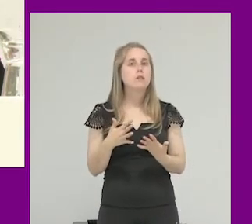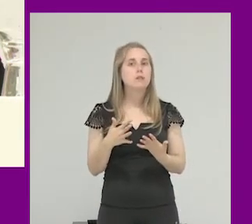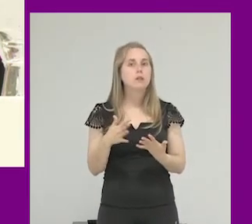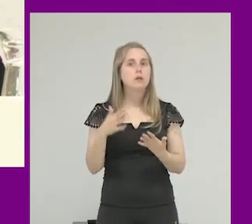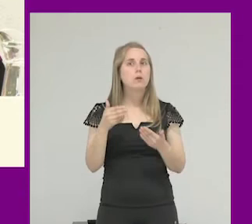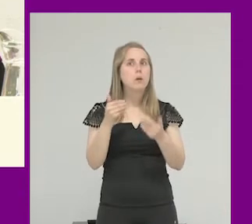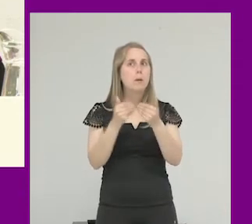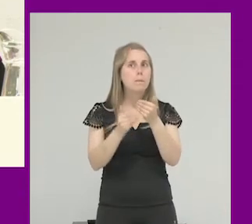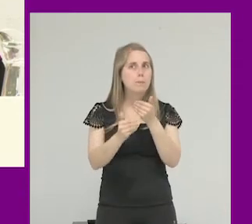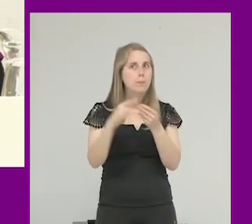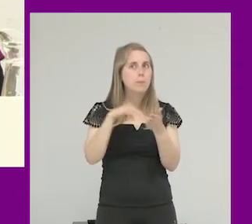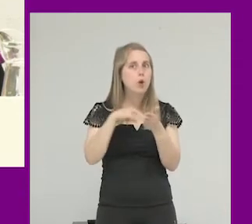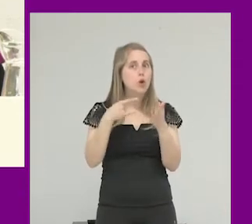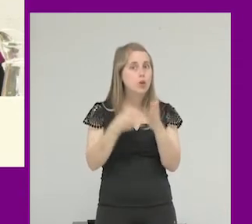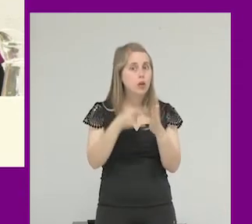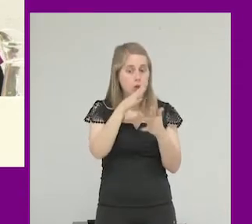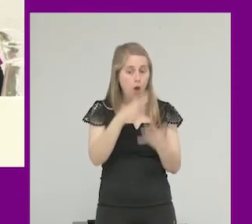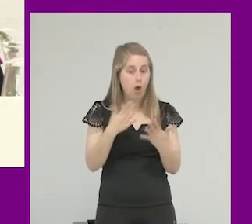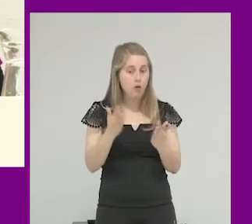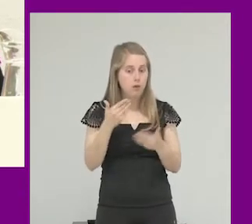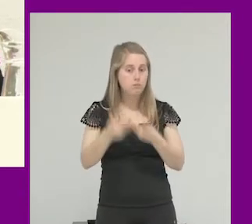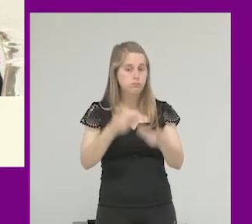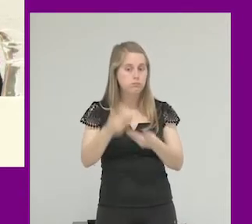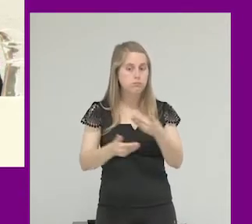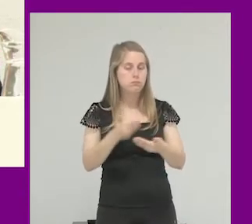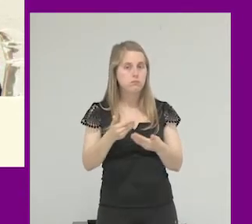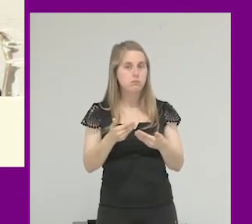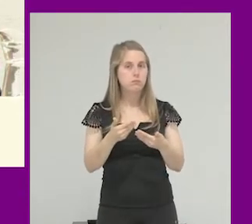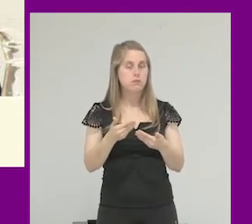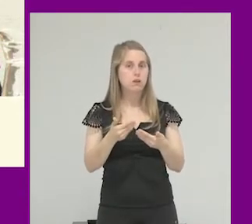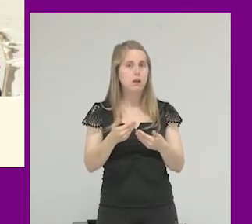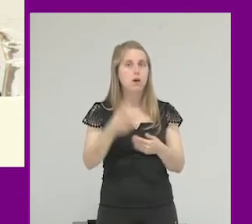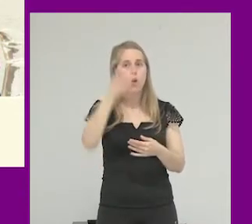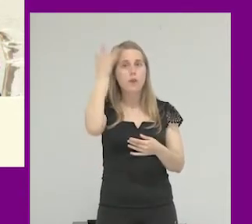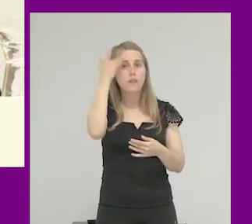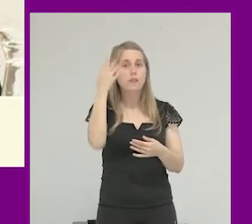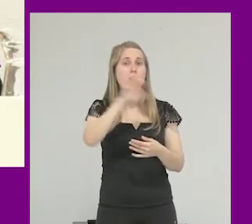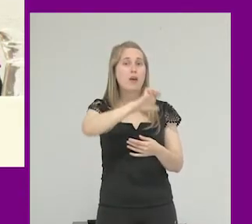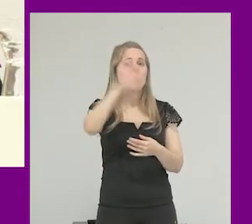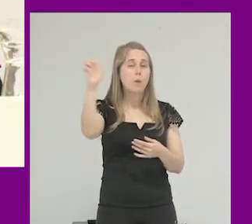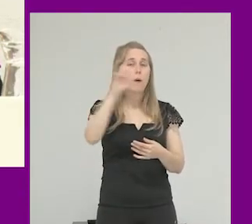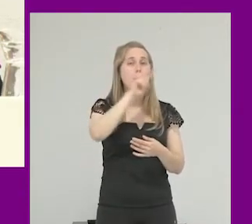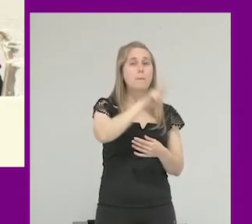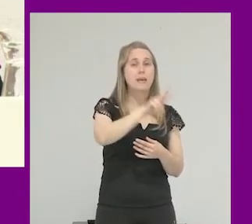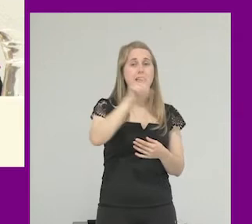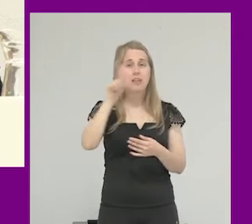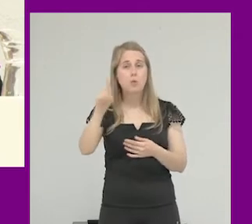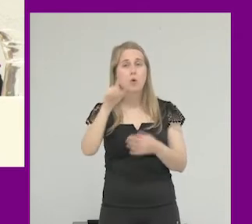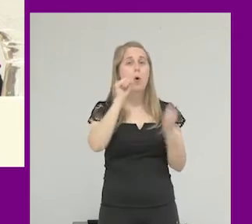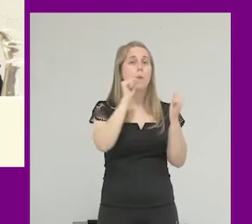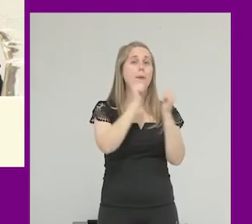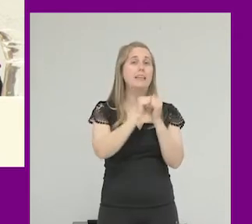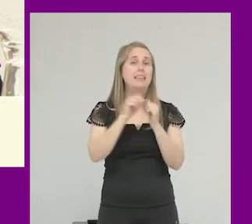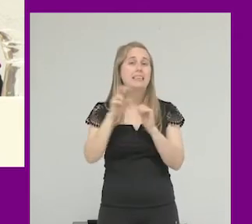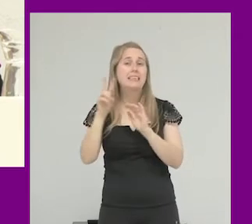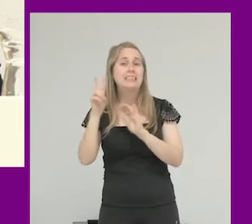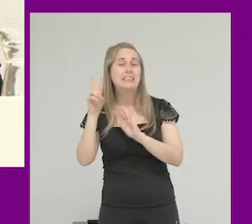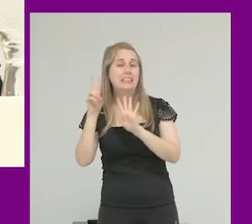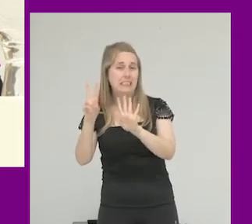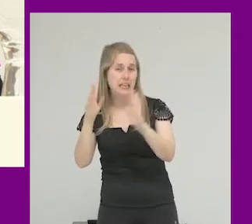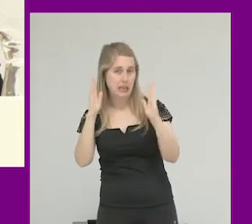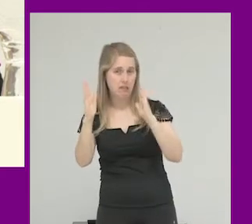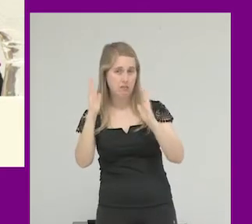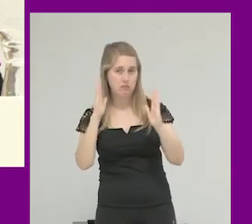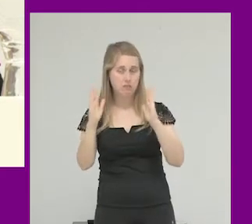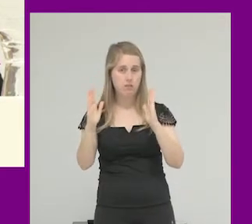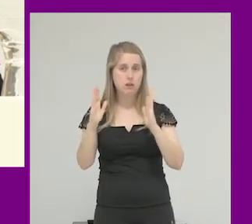el proyecto que está en marcha, digamos, que está en vigor, es el Horizonte Europa 21-27, y